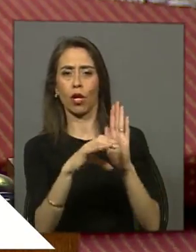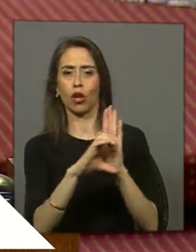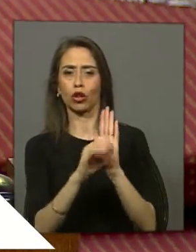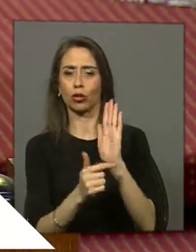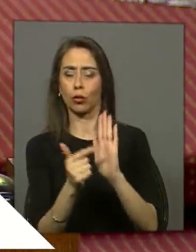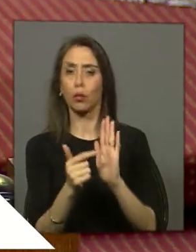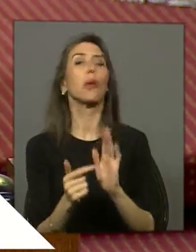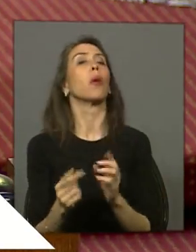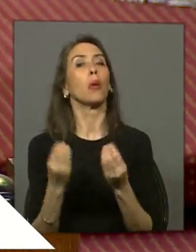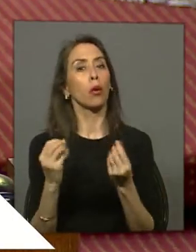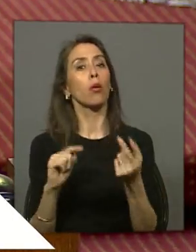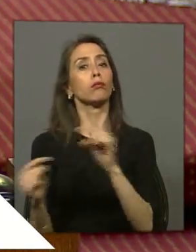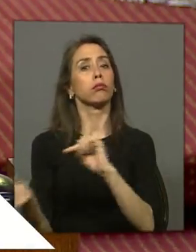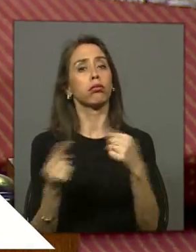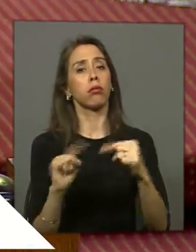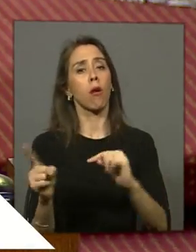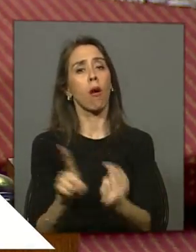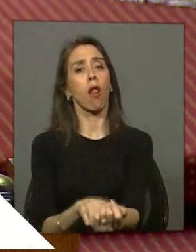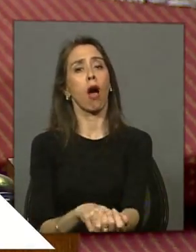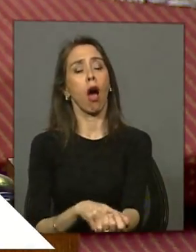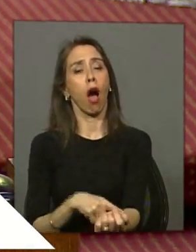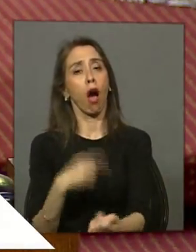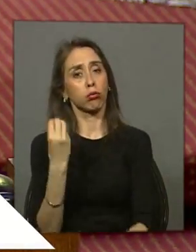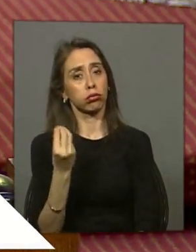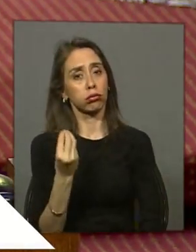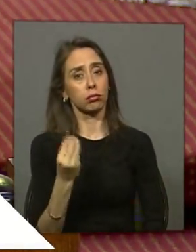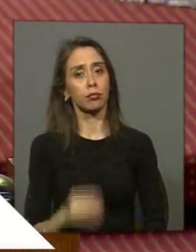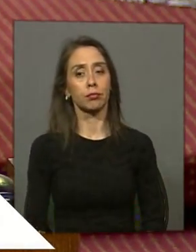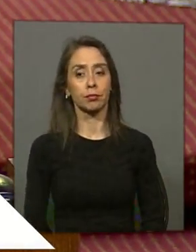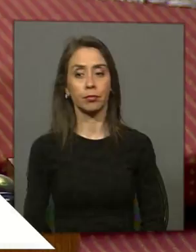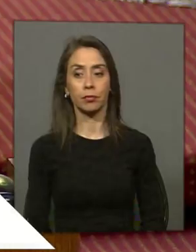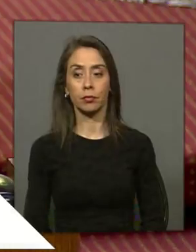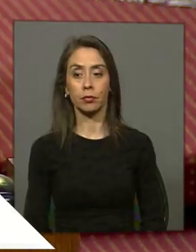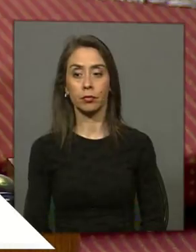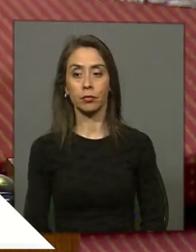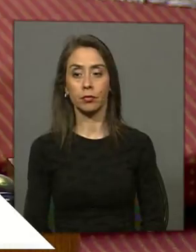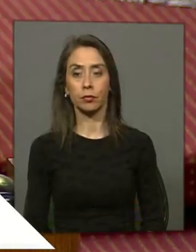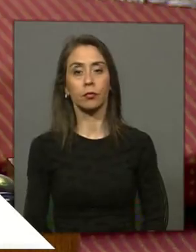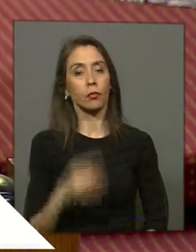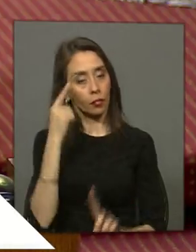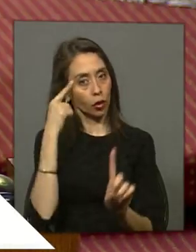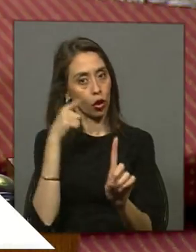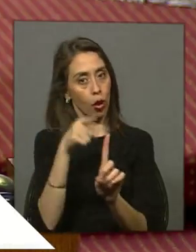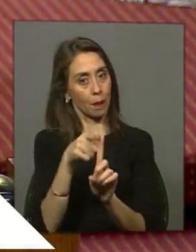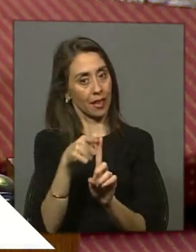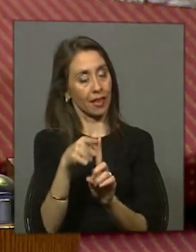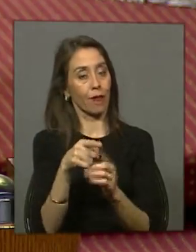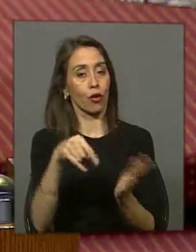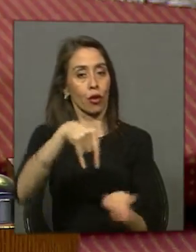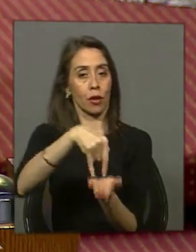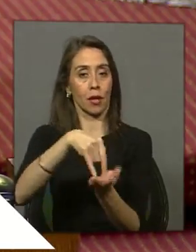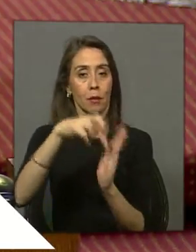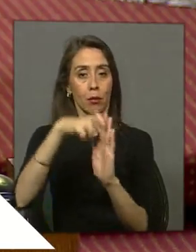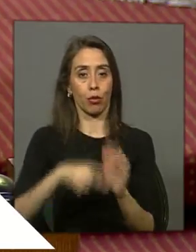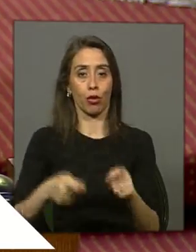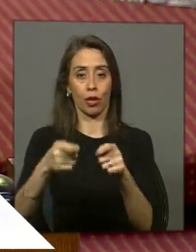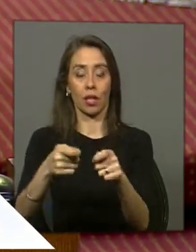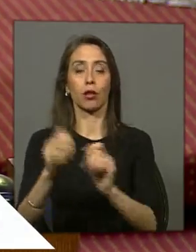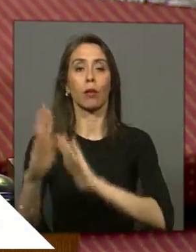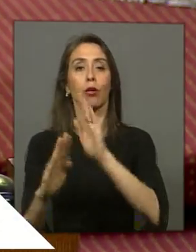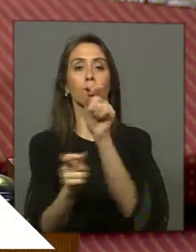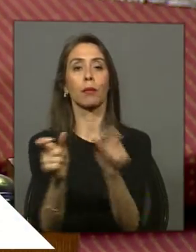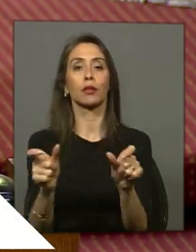extenso y razonado debate que éste suscitó. Creo que si bien el objetivo inicial fue proteger a los consumidores de